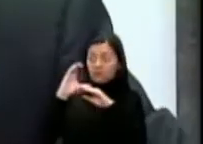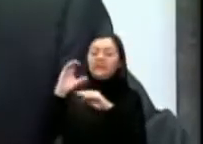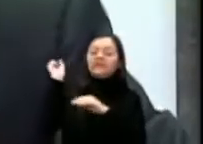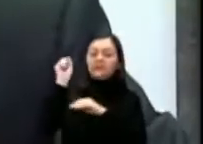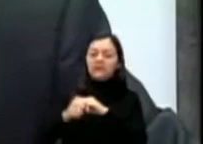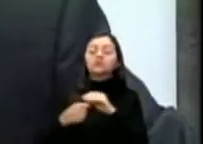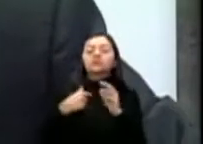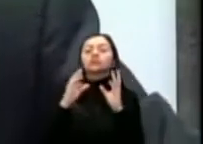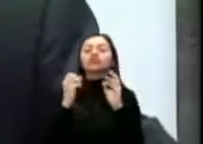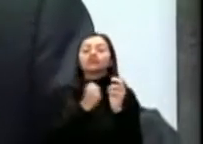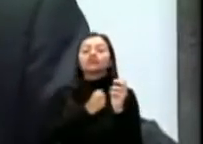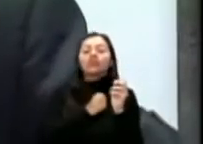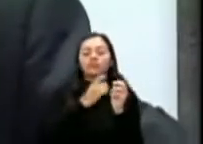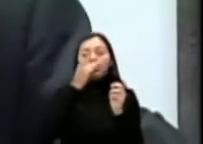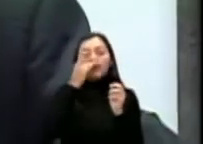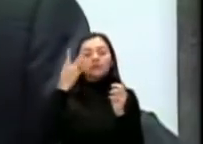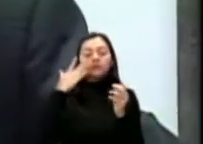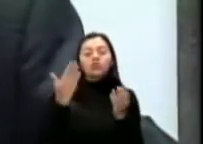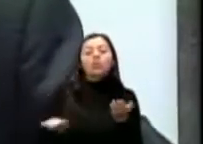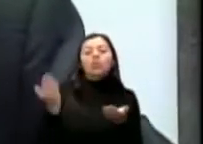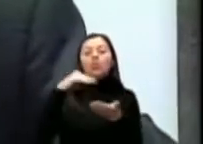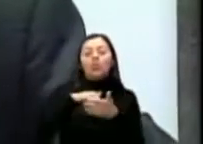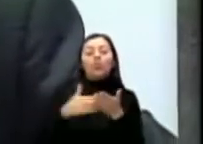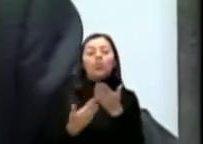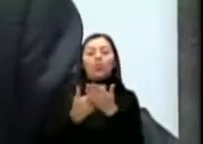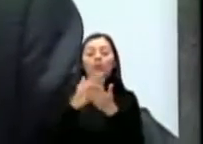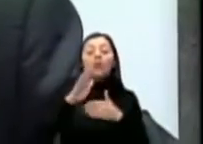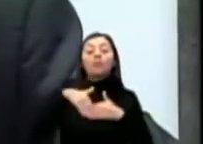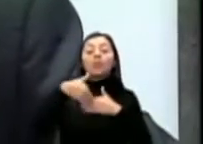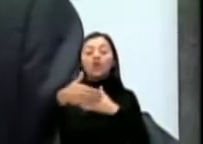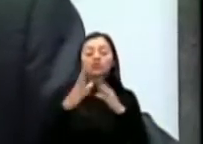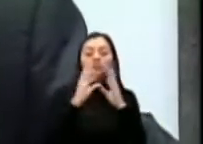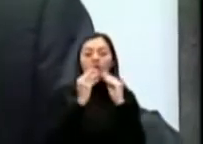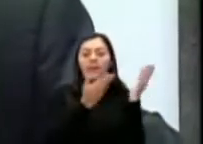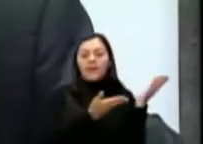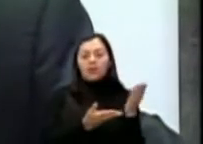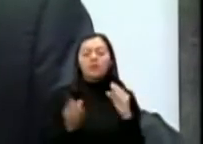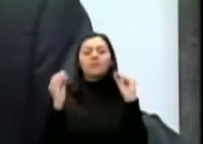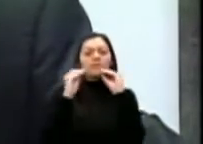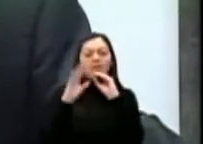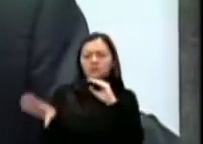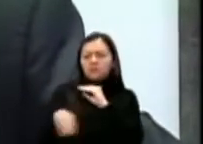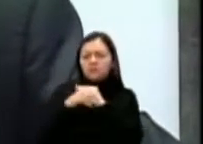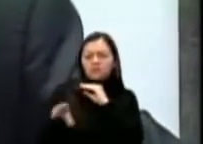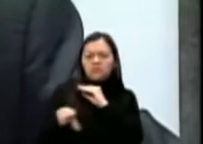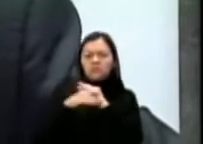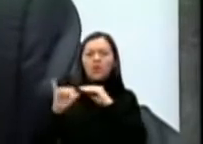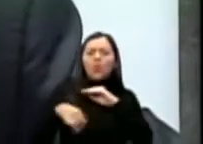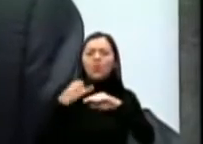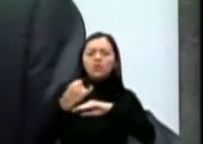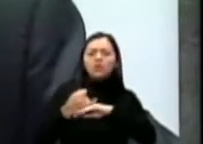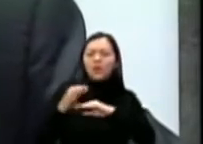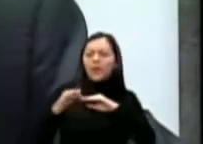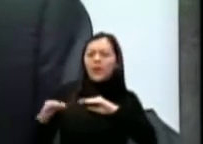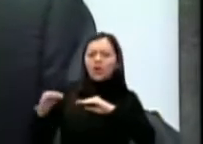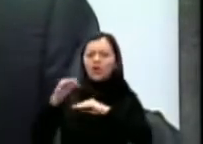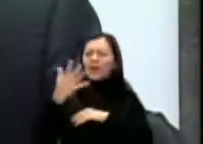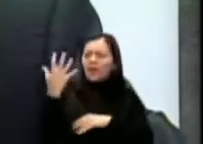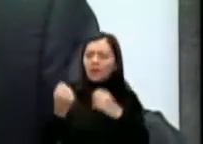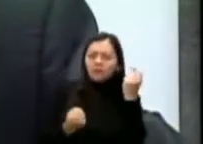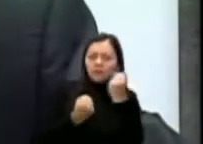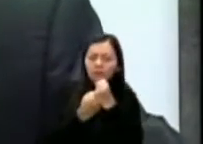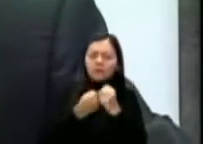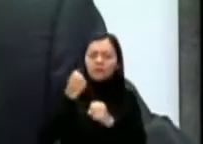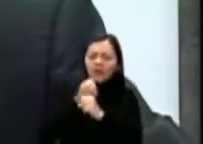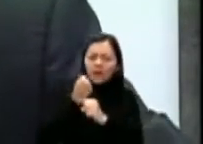somos amazonía en los próximos días con más compañeros de las juntas parroquiales que quieren sumarse a esta iniciativa de trabajo